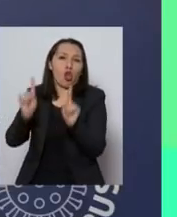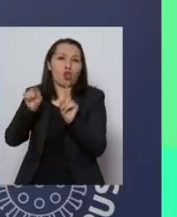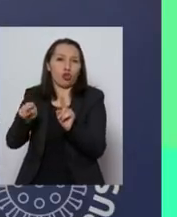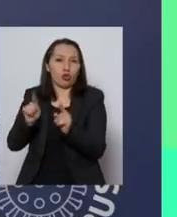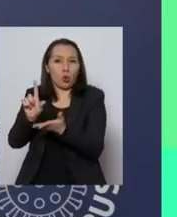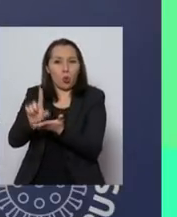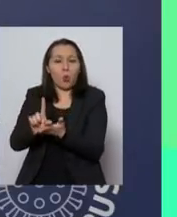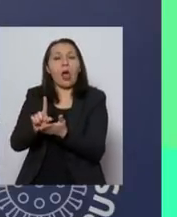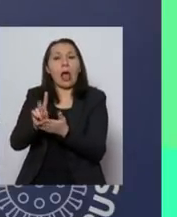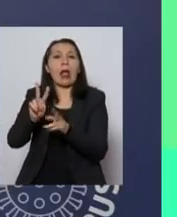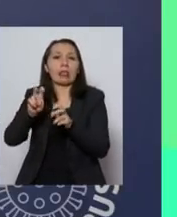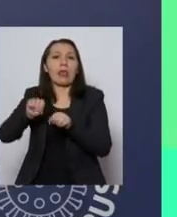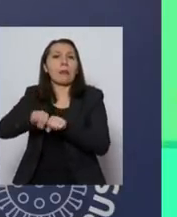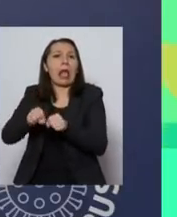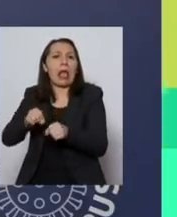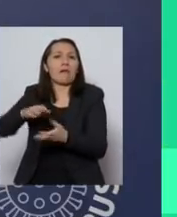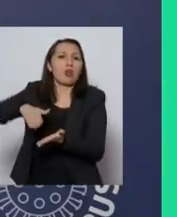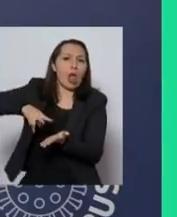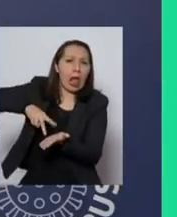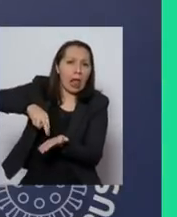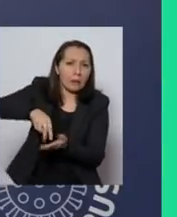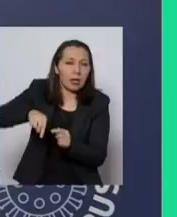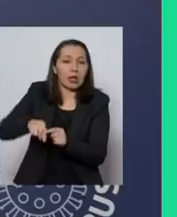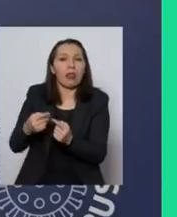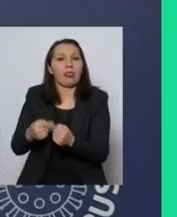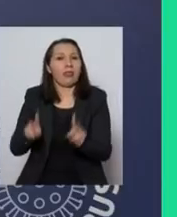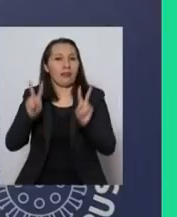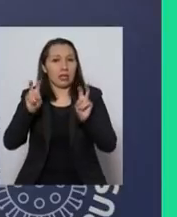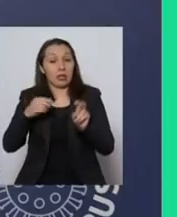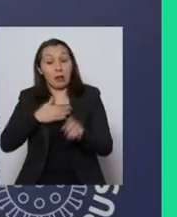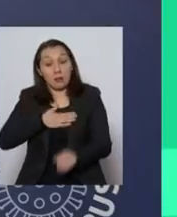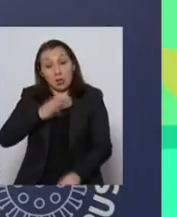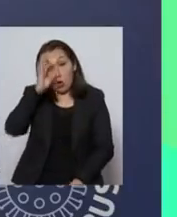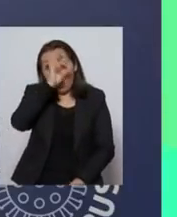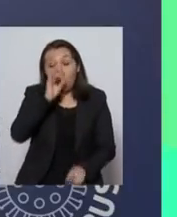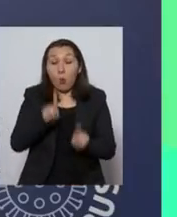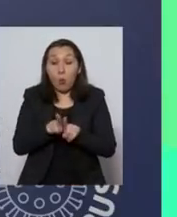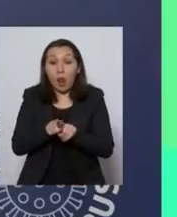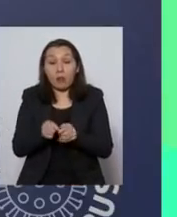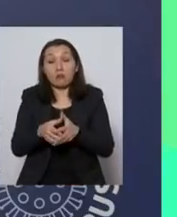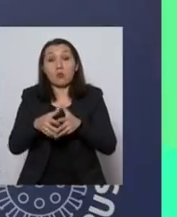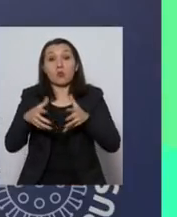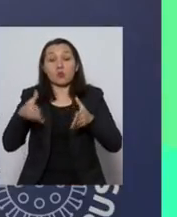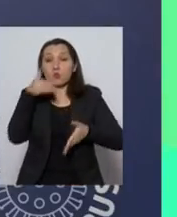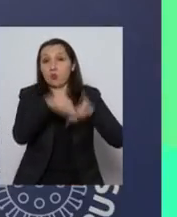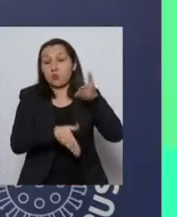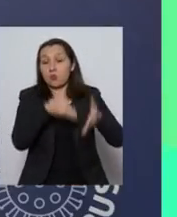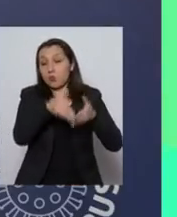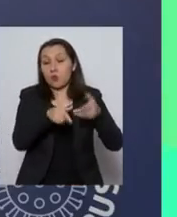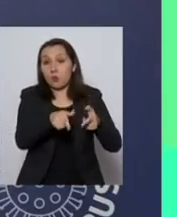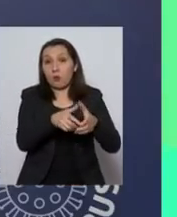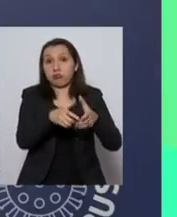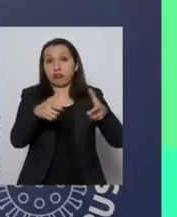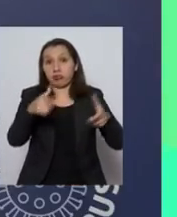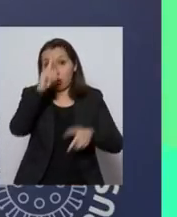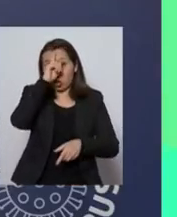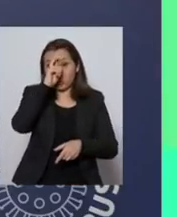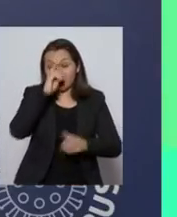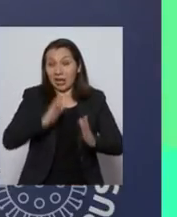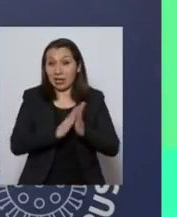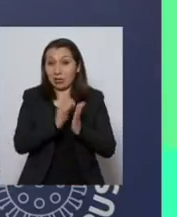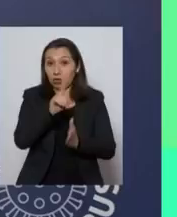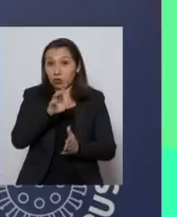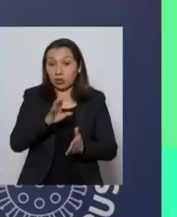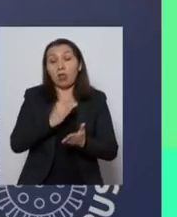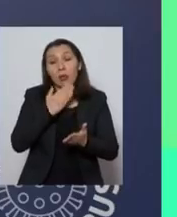salud, para que allí le resuelvan su problema. Y en mi opinión, a pesar del aumento de la demanda que hemos tenido, por supuesto, igual que